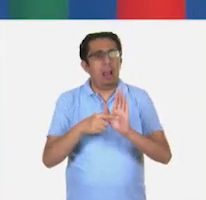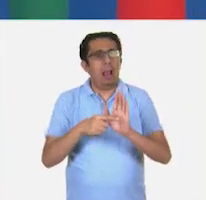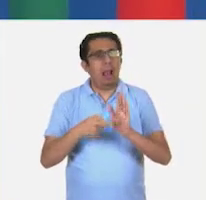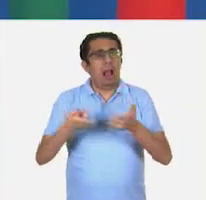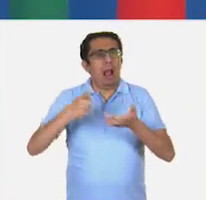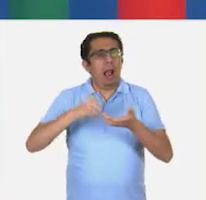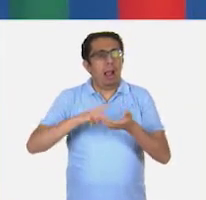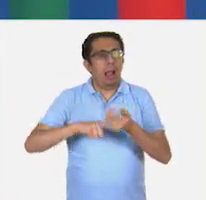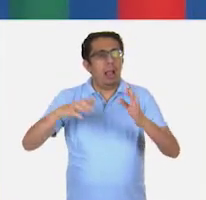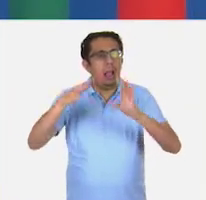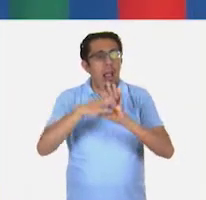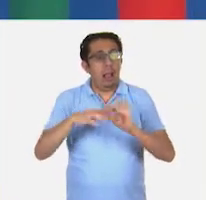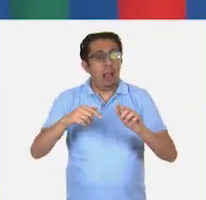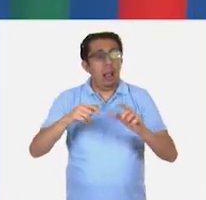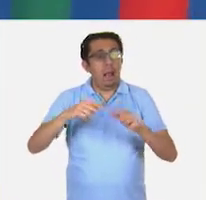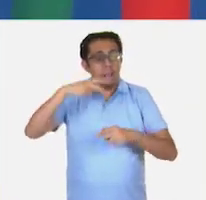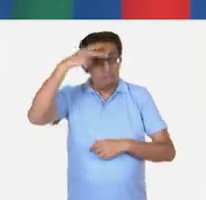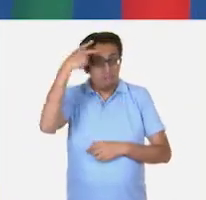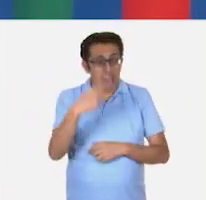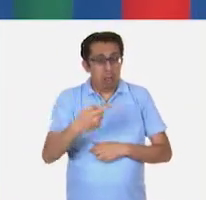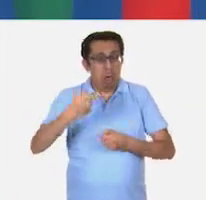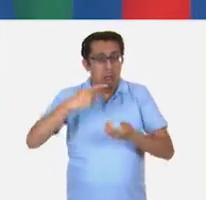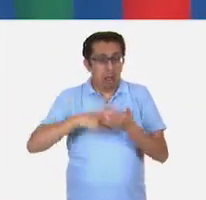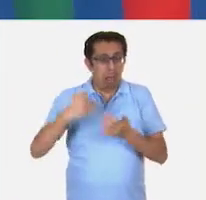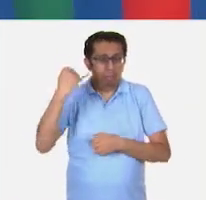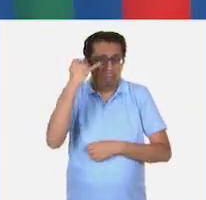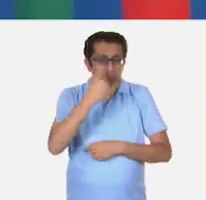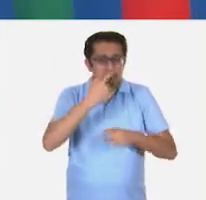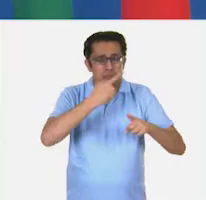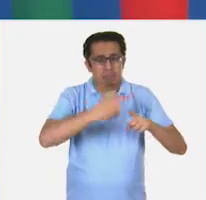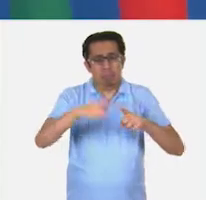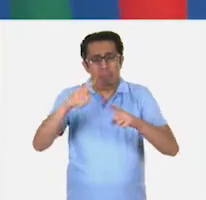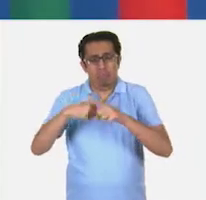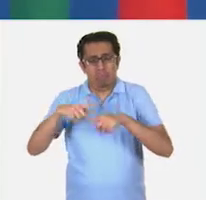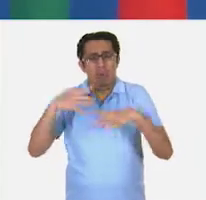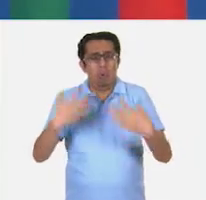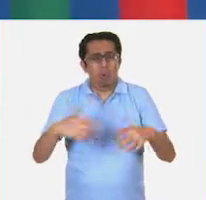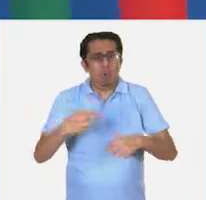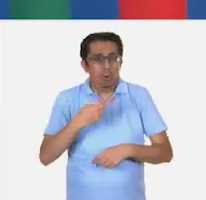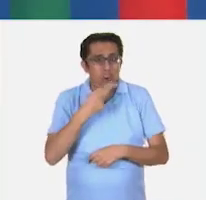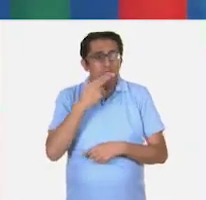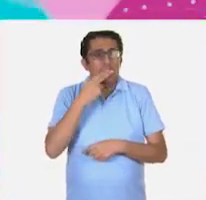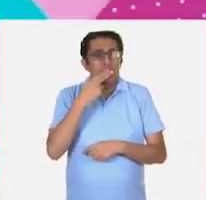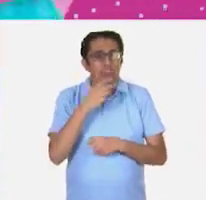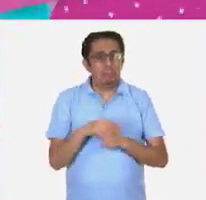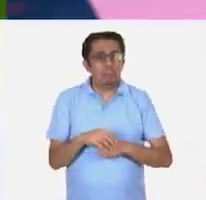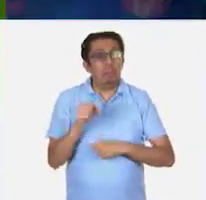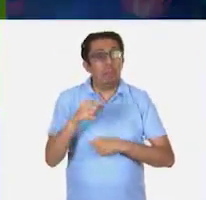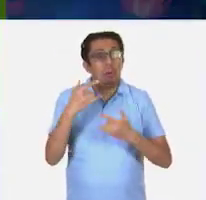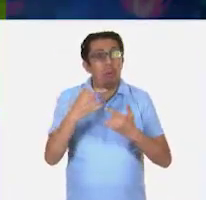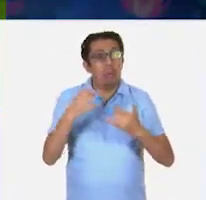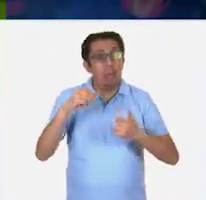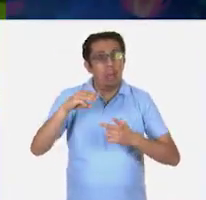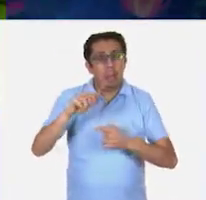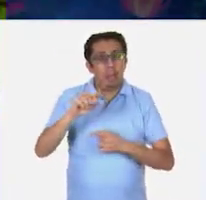riqueza lingüística de México y de un relato en lengua mazateca que hoy nos acompaña.